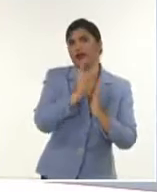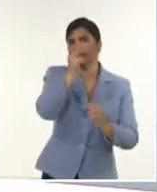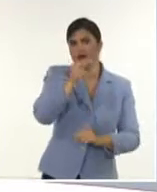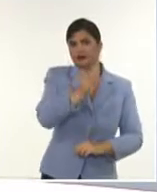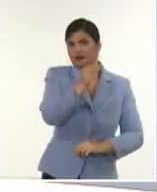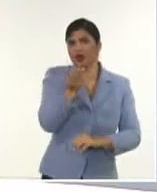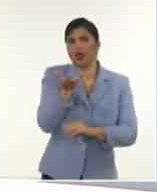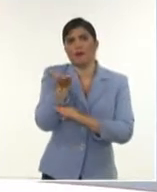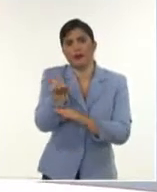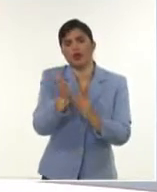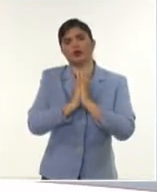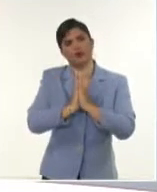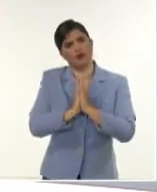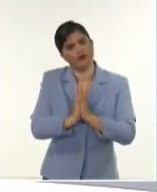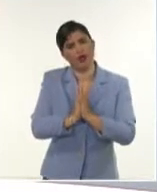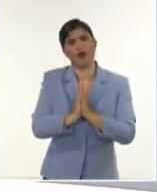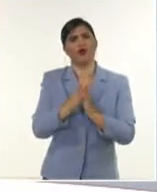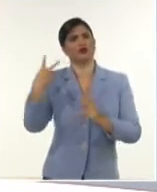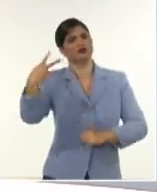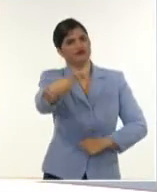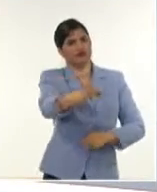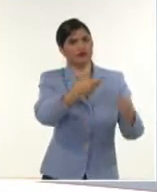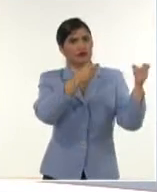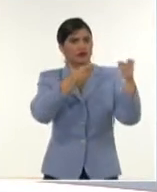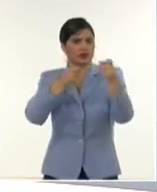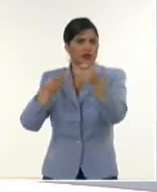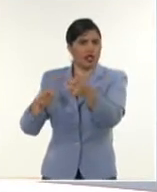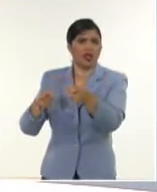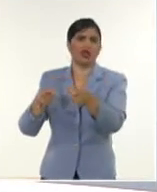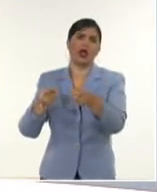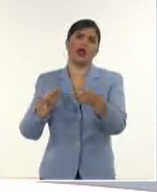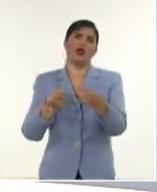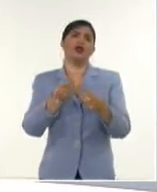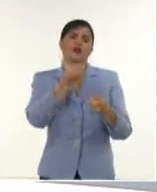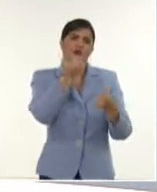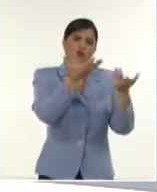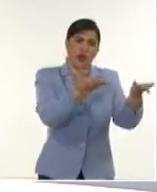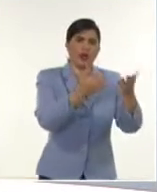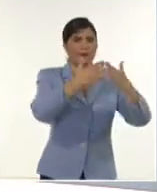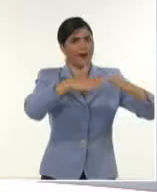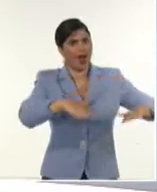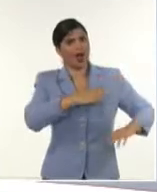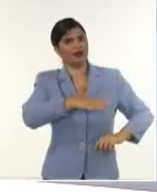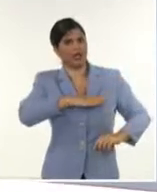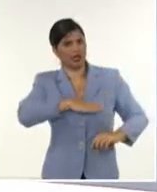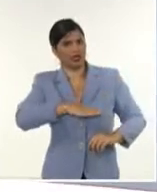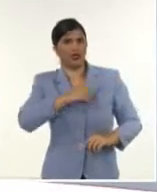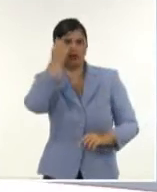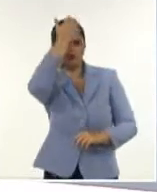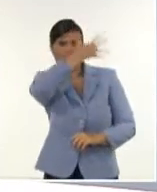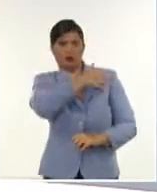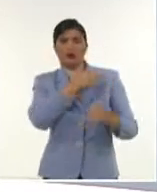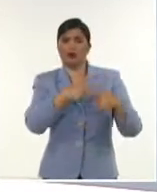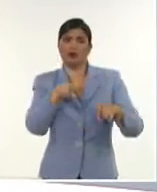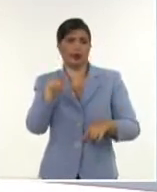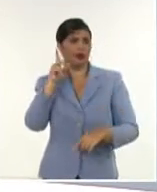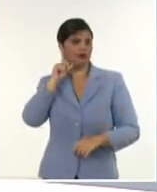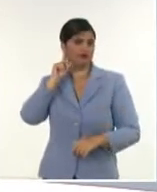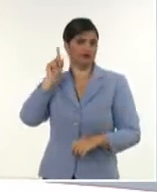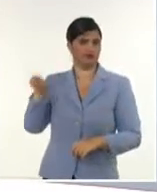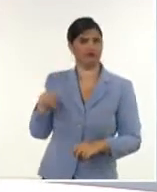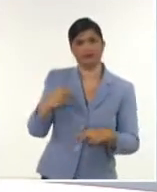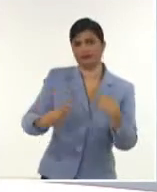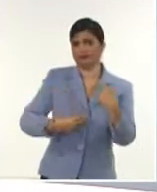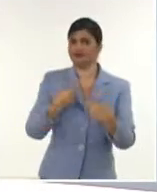el primer comentario un poco subido de tono que hizo Biden sobre lo que ha venido haciendo su aliado. No es lo mismo decir que